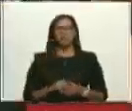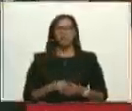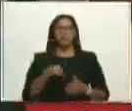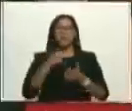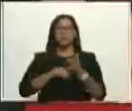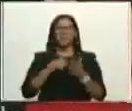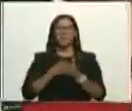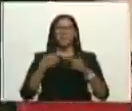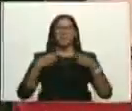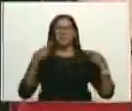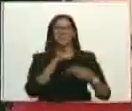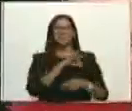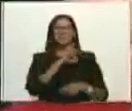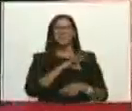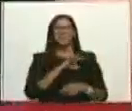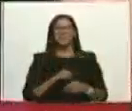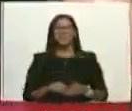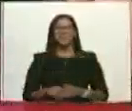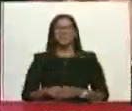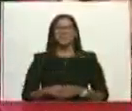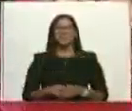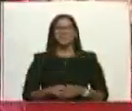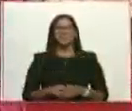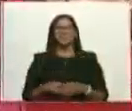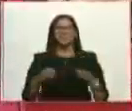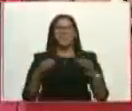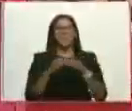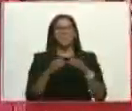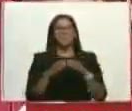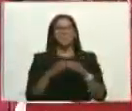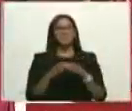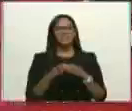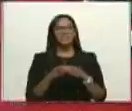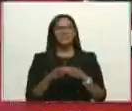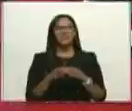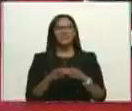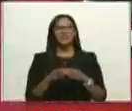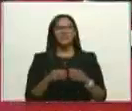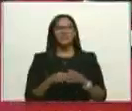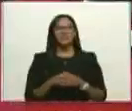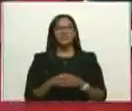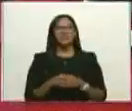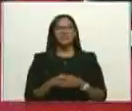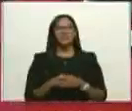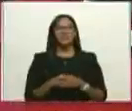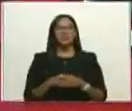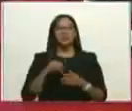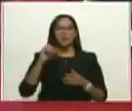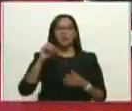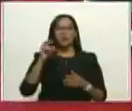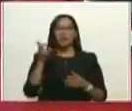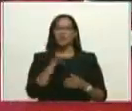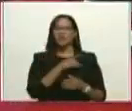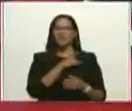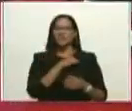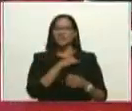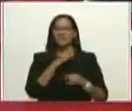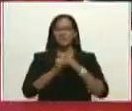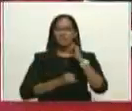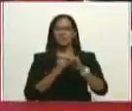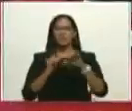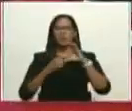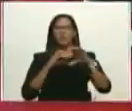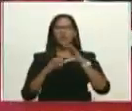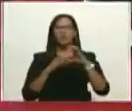sociales. ¿Ah? Compañero del que está en la Wicom ahorita, evaluando con Tania.